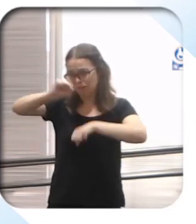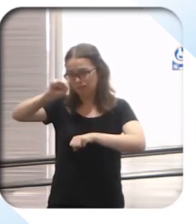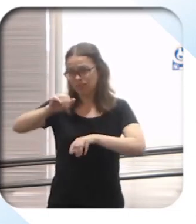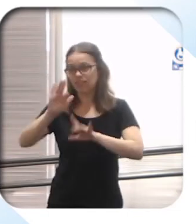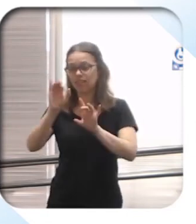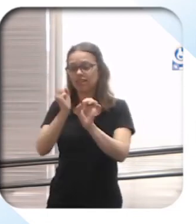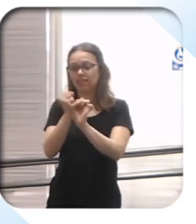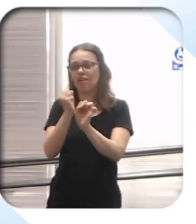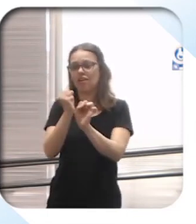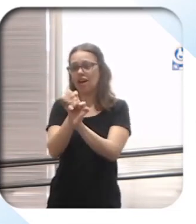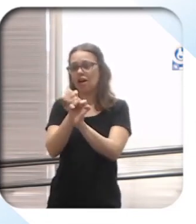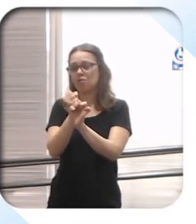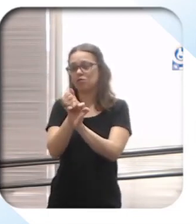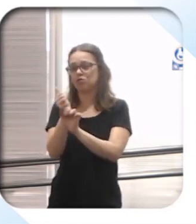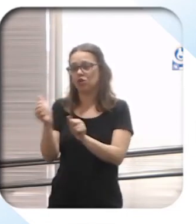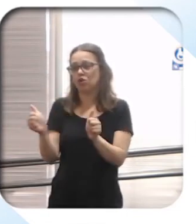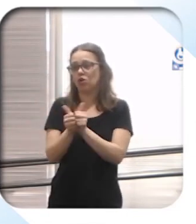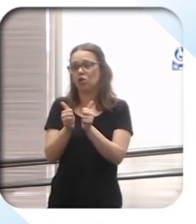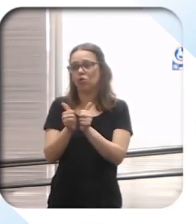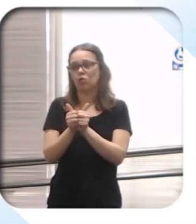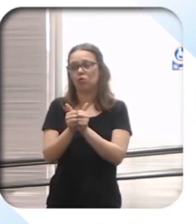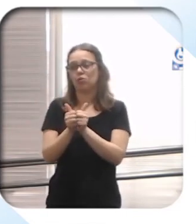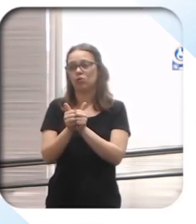y trabajamos en conjunto